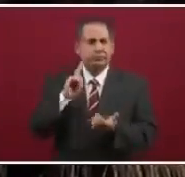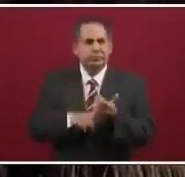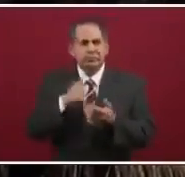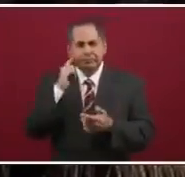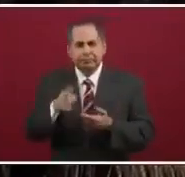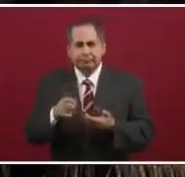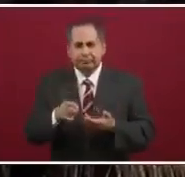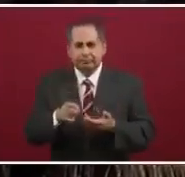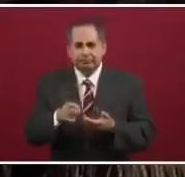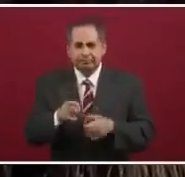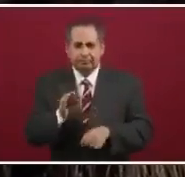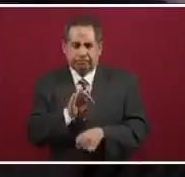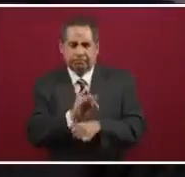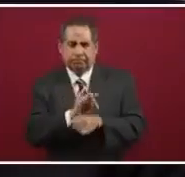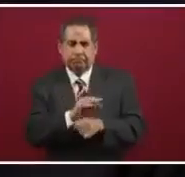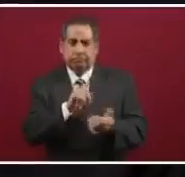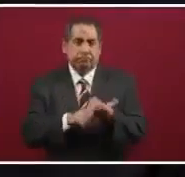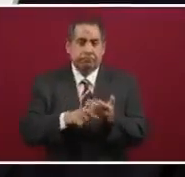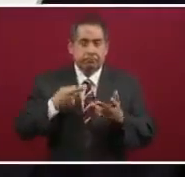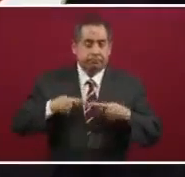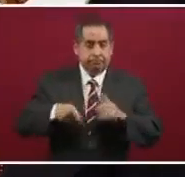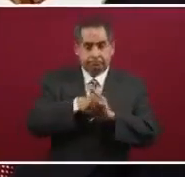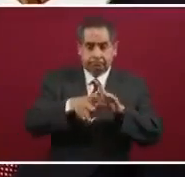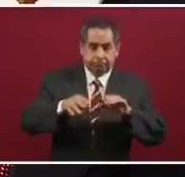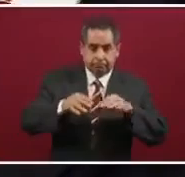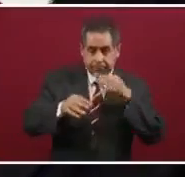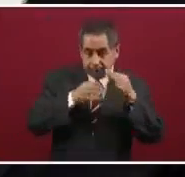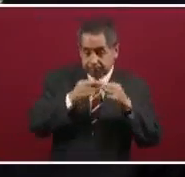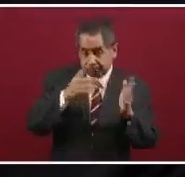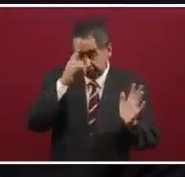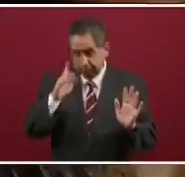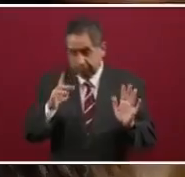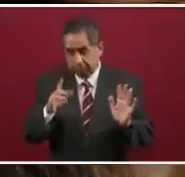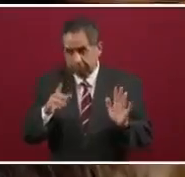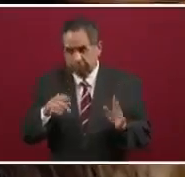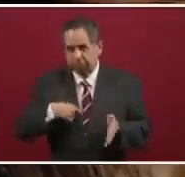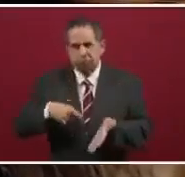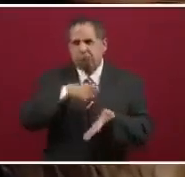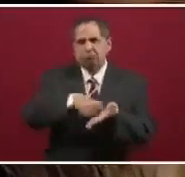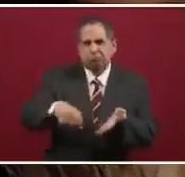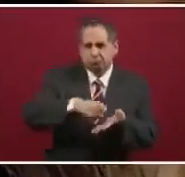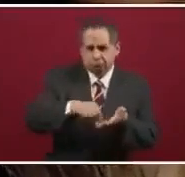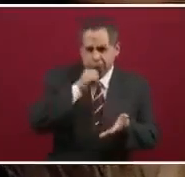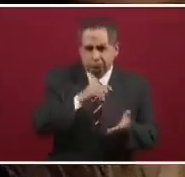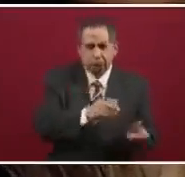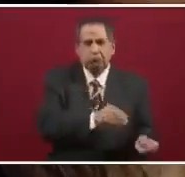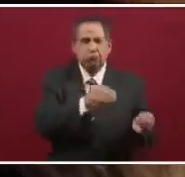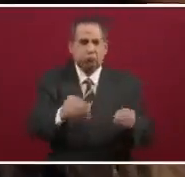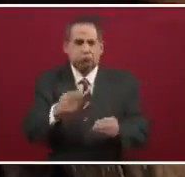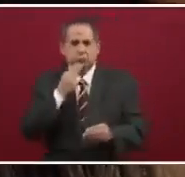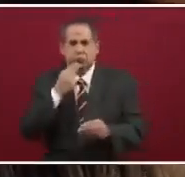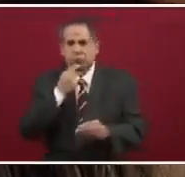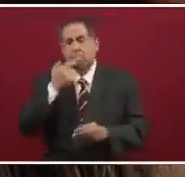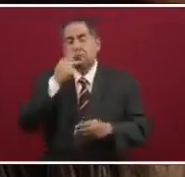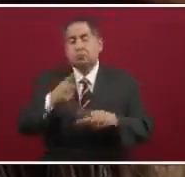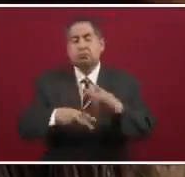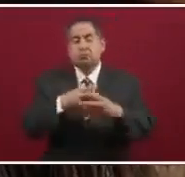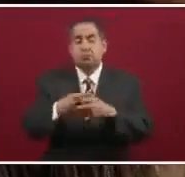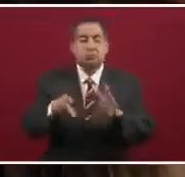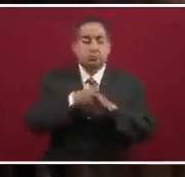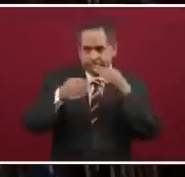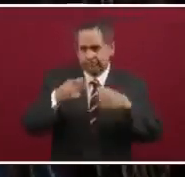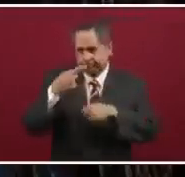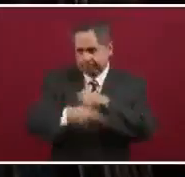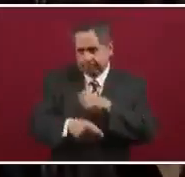del mecanismo de protección a periodistas. Con esa situación, pues yo creo que nadie los compra, pues se pueden utilizar de una mejor manera para los periodistas que